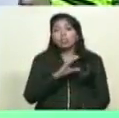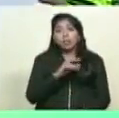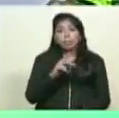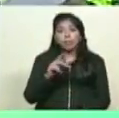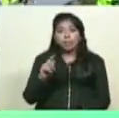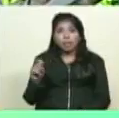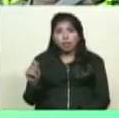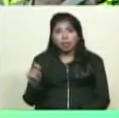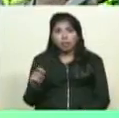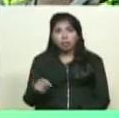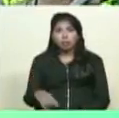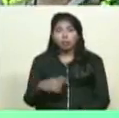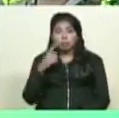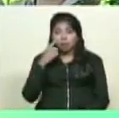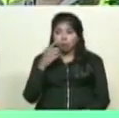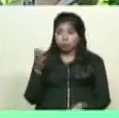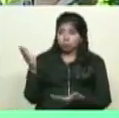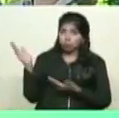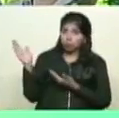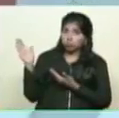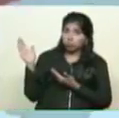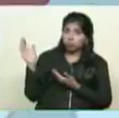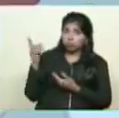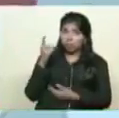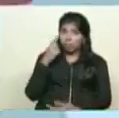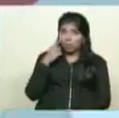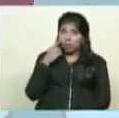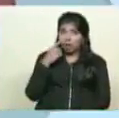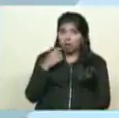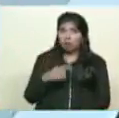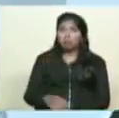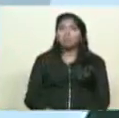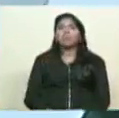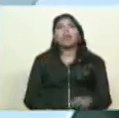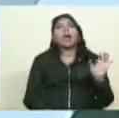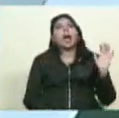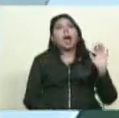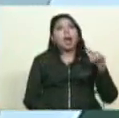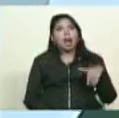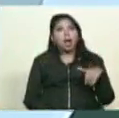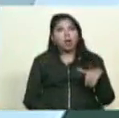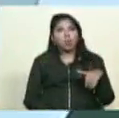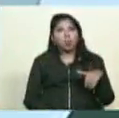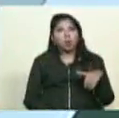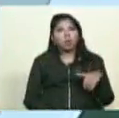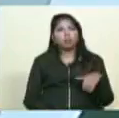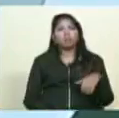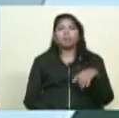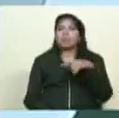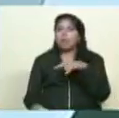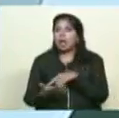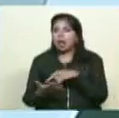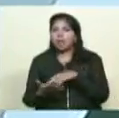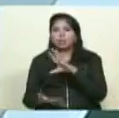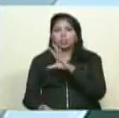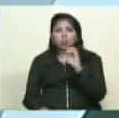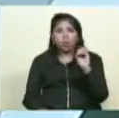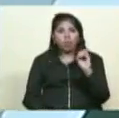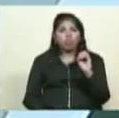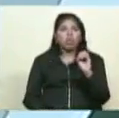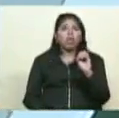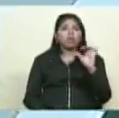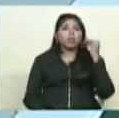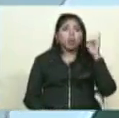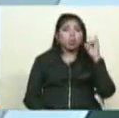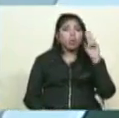consejos productivos, aquí está el mapa, mira. En Aragua, 73, Carabobo, 50, Yaracuy,